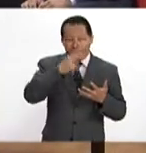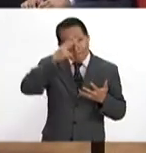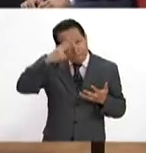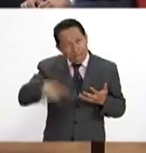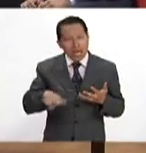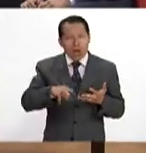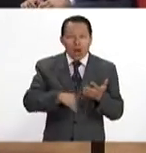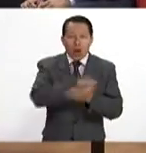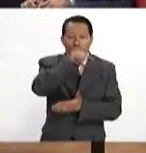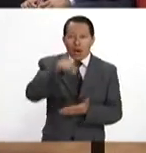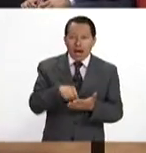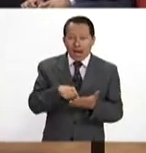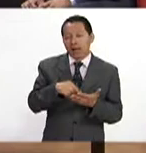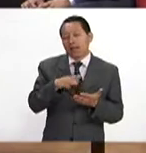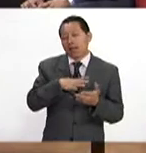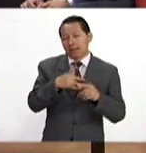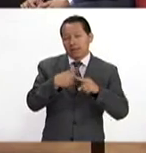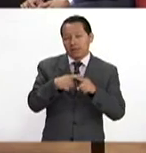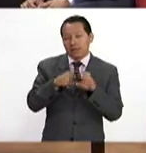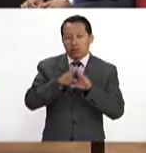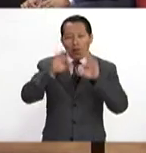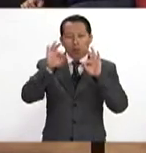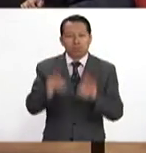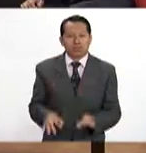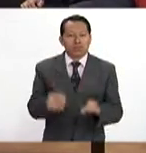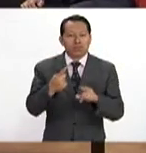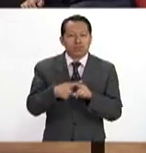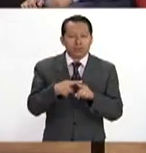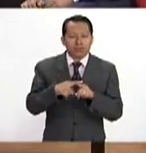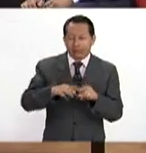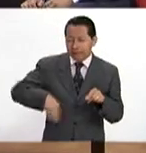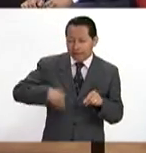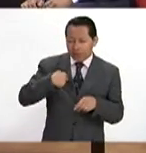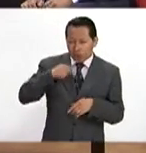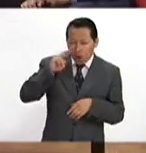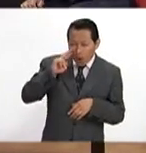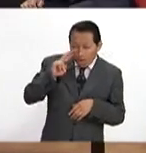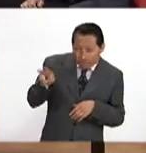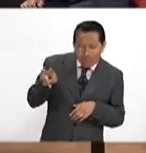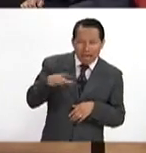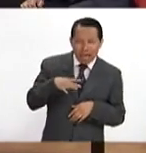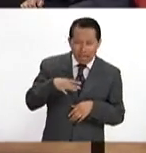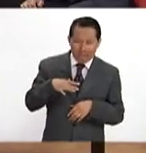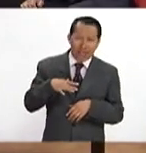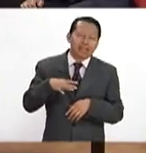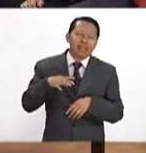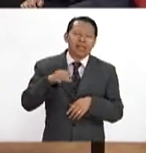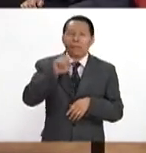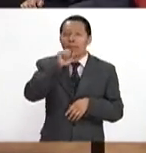Ahí se nota esa originalidad. Además, veía hace rato una de la Torre Latinoamericana, ¿no? Cómo ha